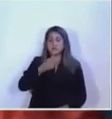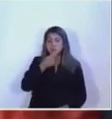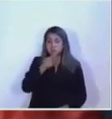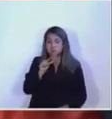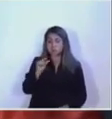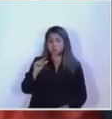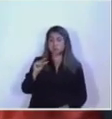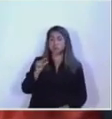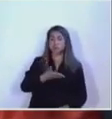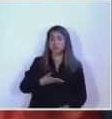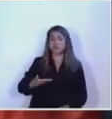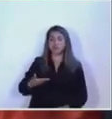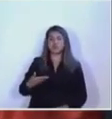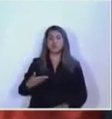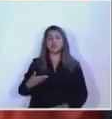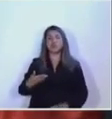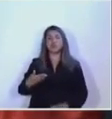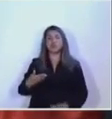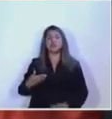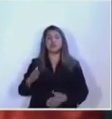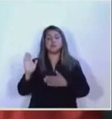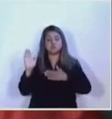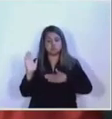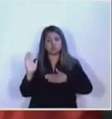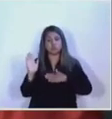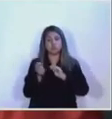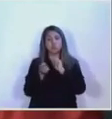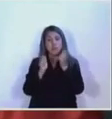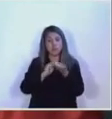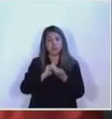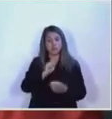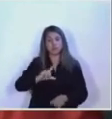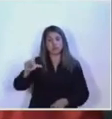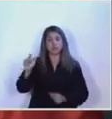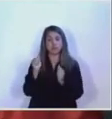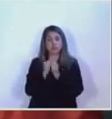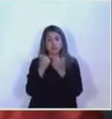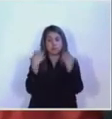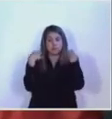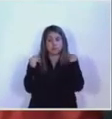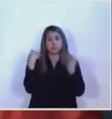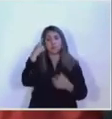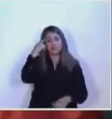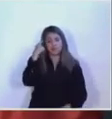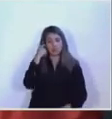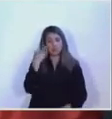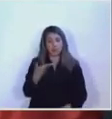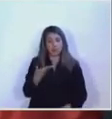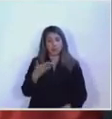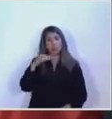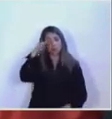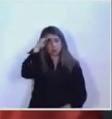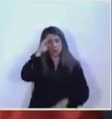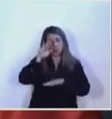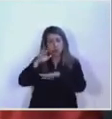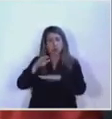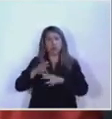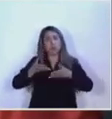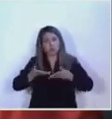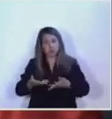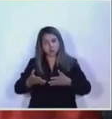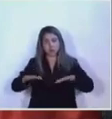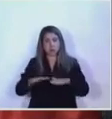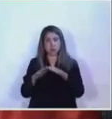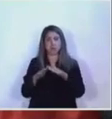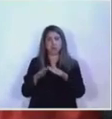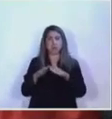vuelta comprometió cambios paso a paso y con responsabilidad. Creo que es el momento de confiar y de actuar. Estamos